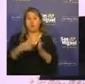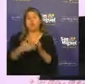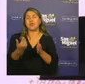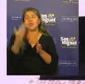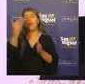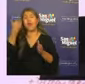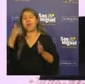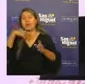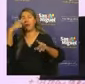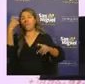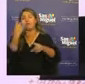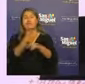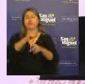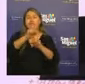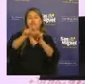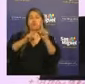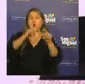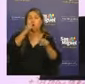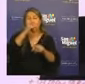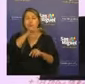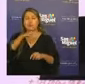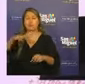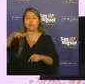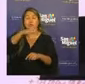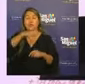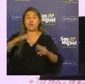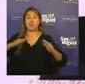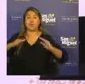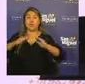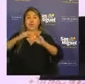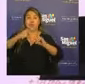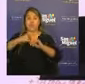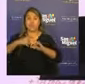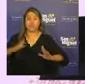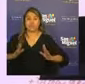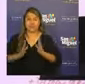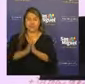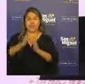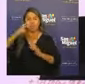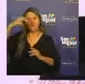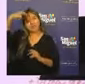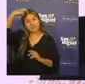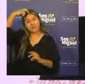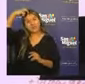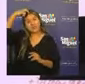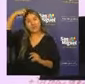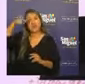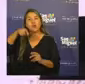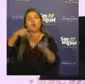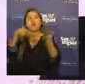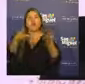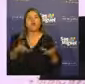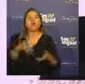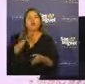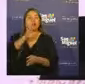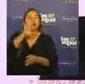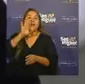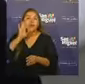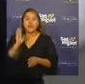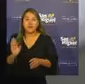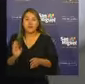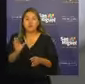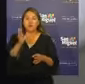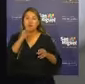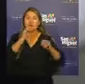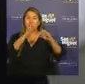chiquero, vandalizada entera, vuelve a luz y linda. Nuestra iglesia San Francisco, monumento histórico, nuevamente limpio. Oye, sin